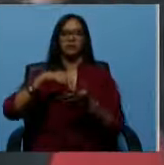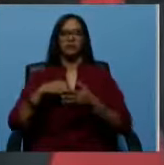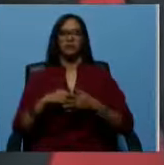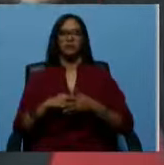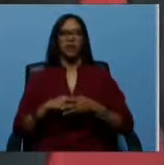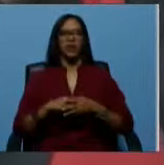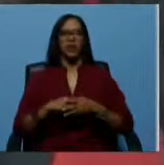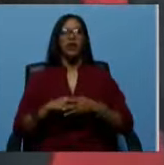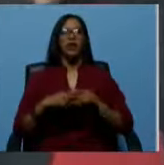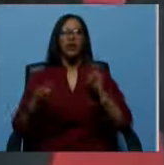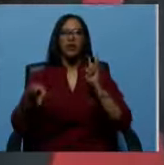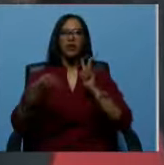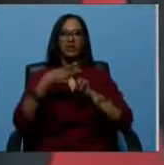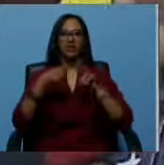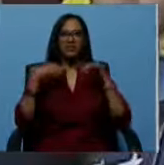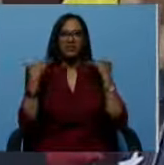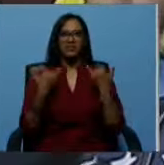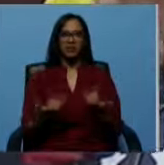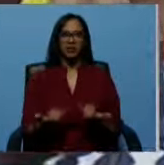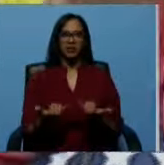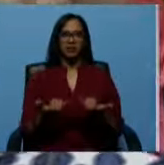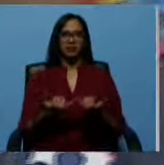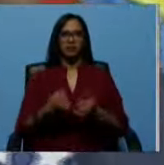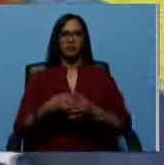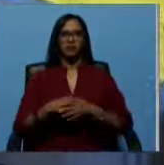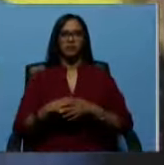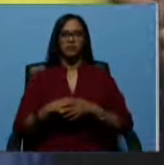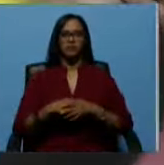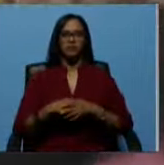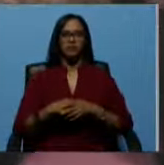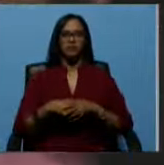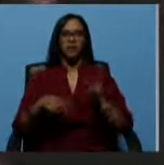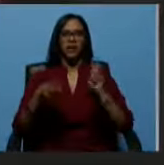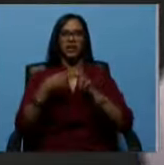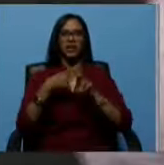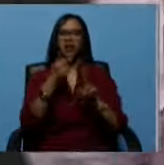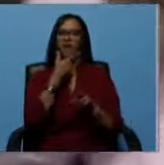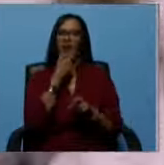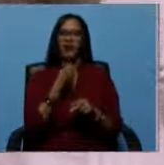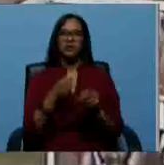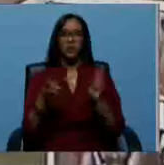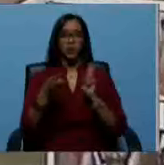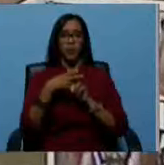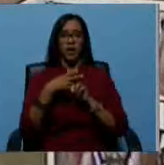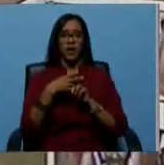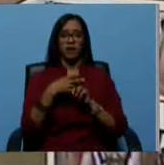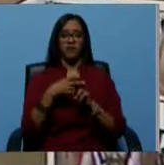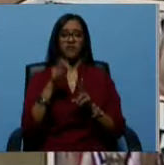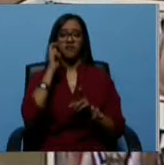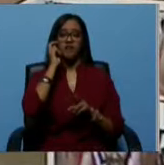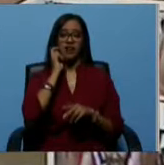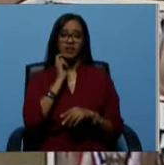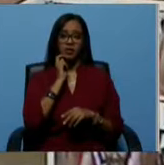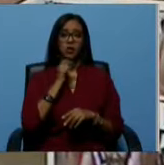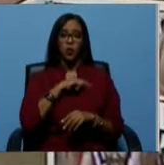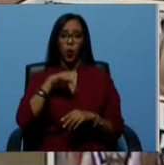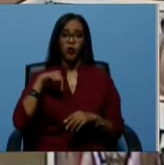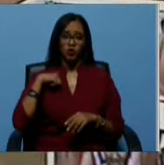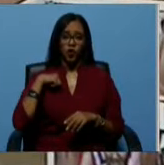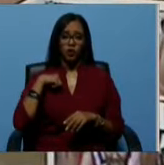Y voy a poner la etiqueta de una vez. La etiqueta es sencillita. Numeral fascista,